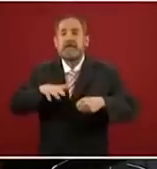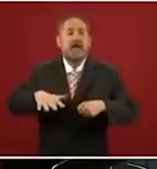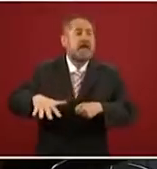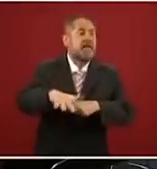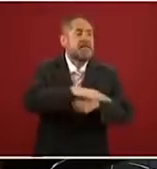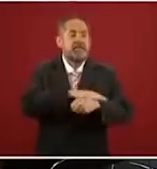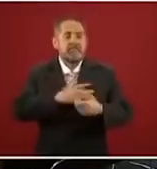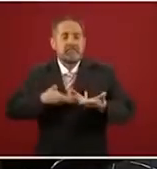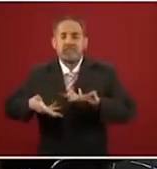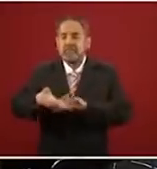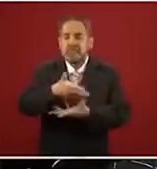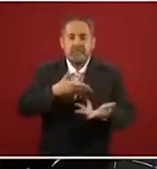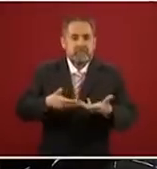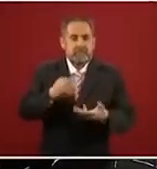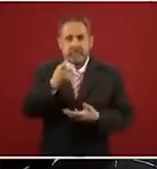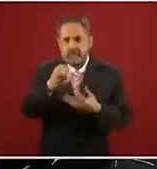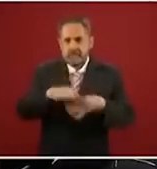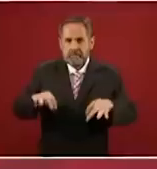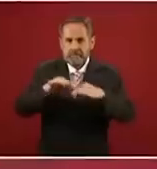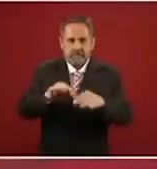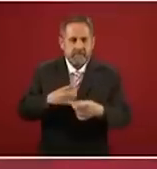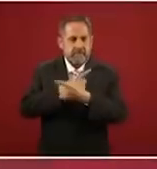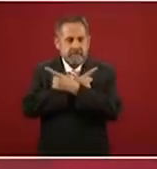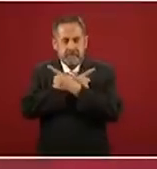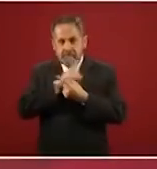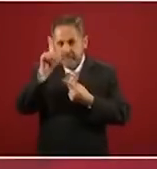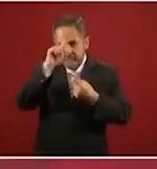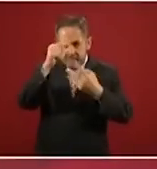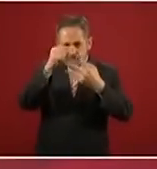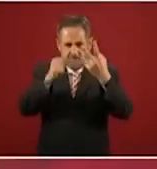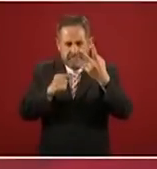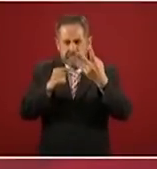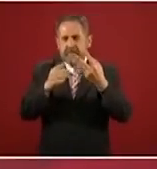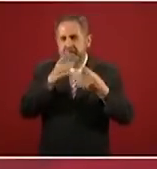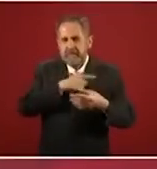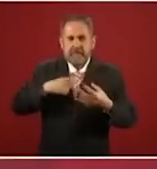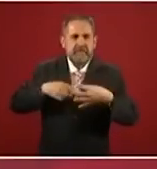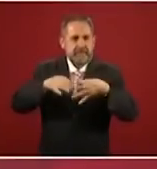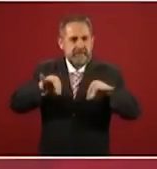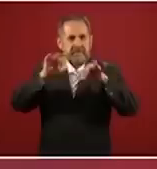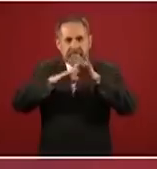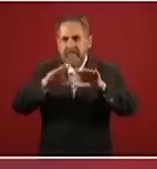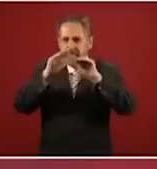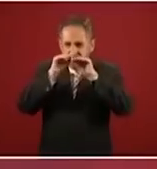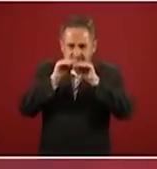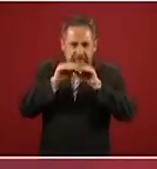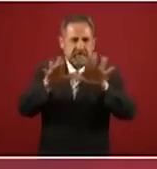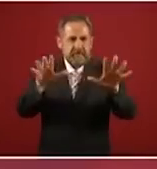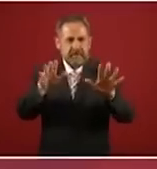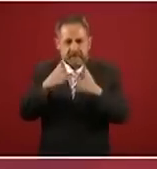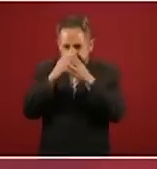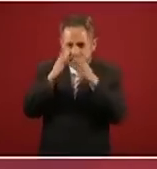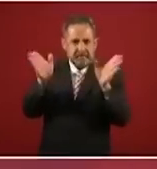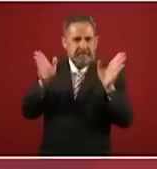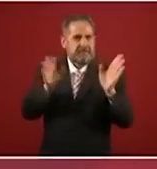por ello que estos valores y esta información debe de ser lo más amplia posible